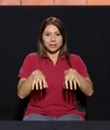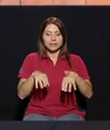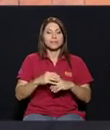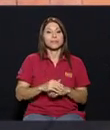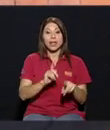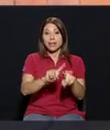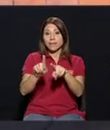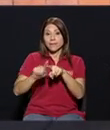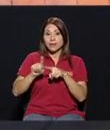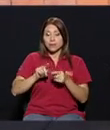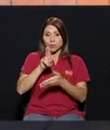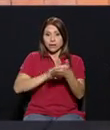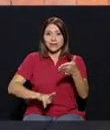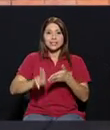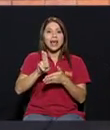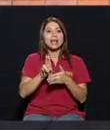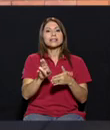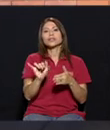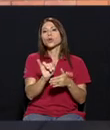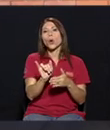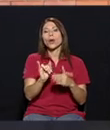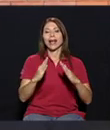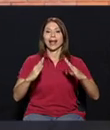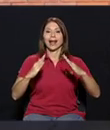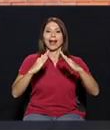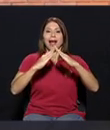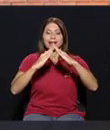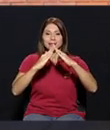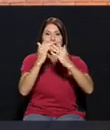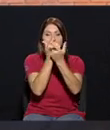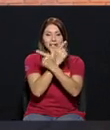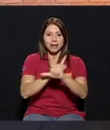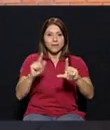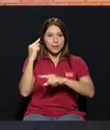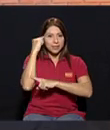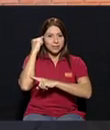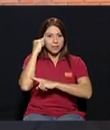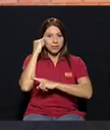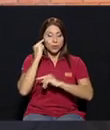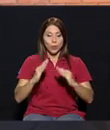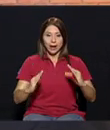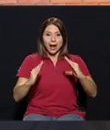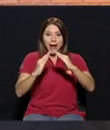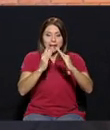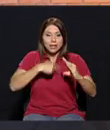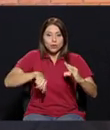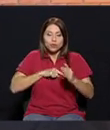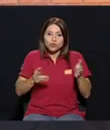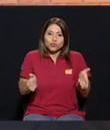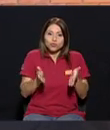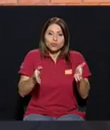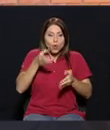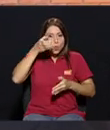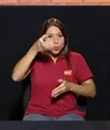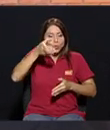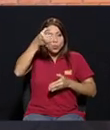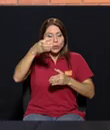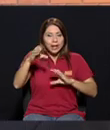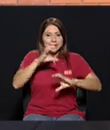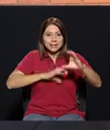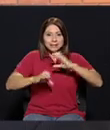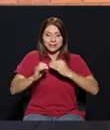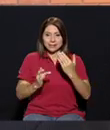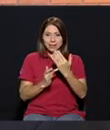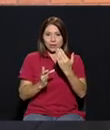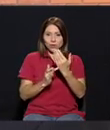actividades. Las universidades son la casa del libre pensamiento, la casa donde cultivamos la cultura, la ciencia,